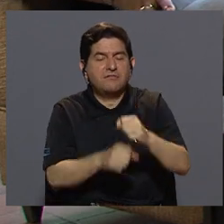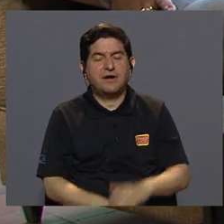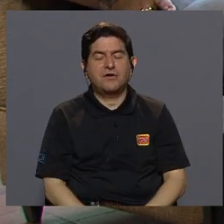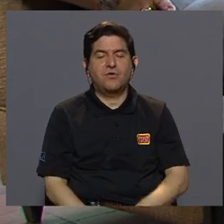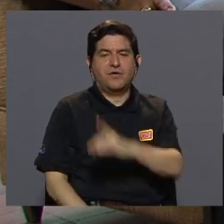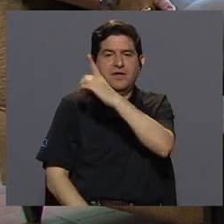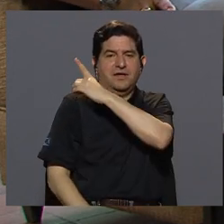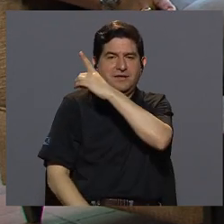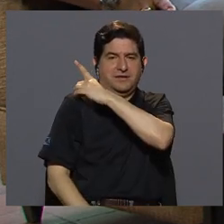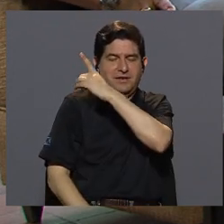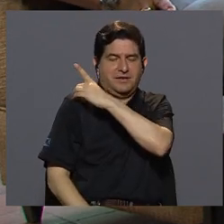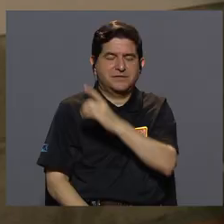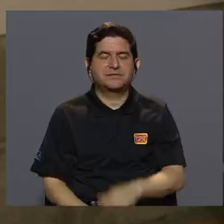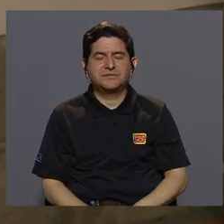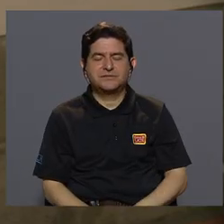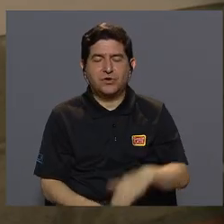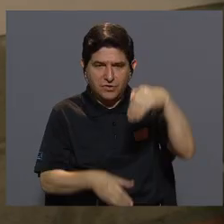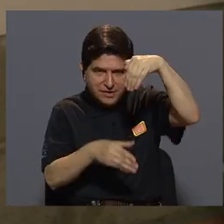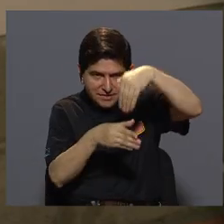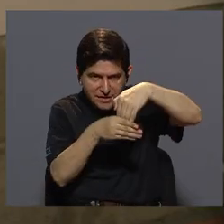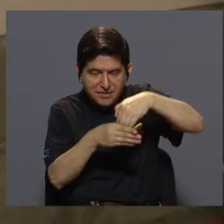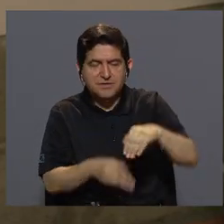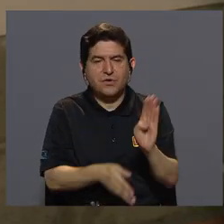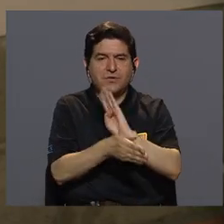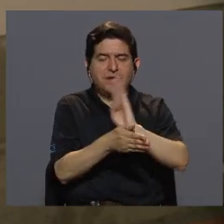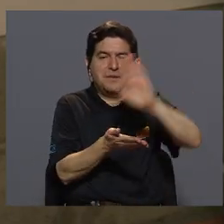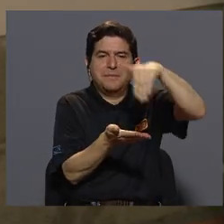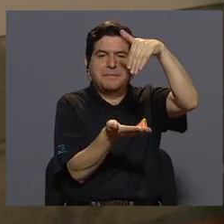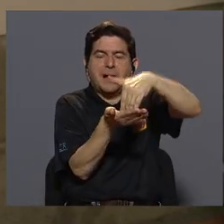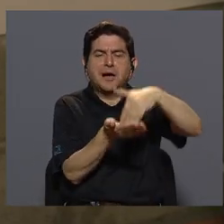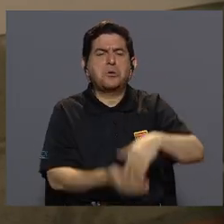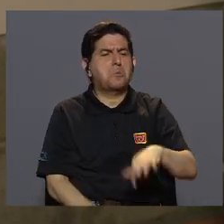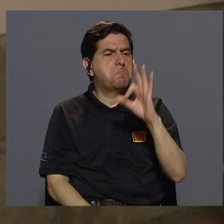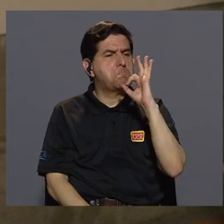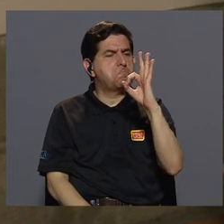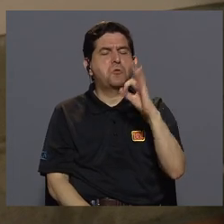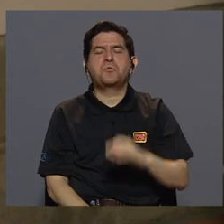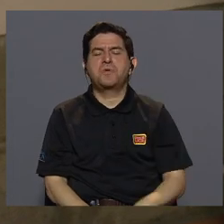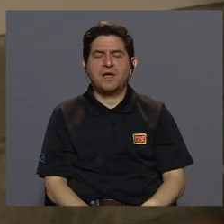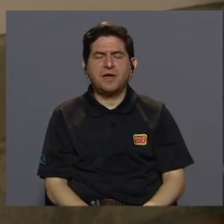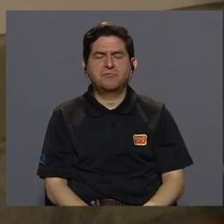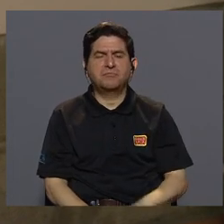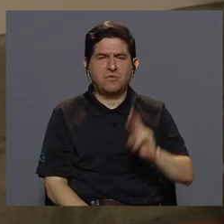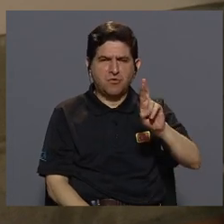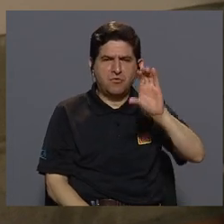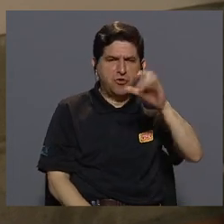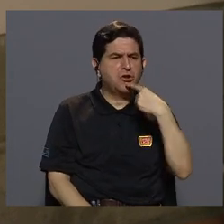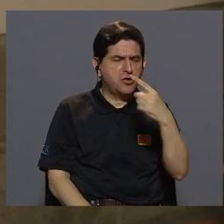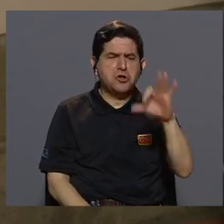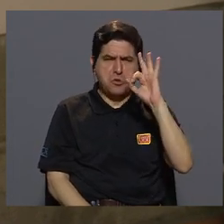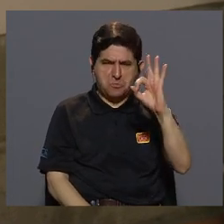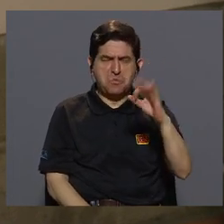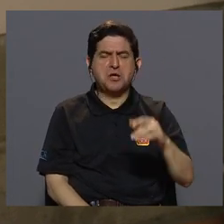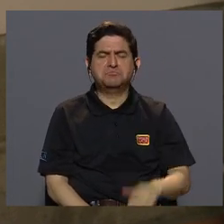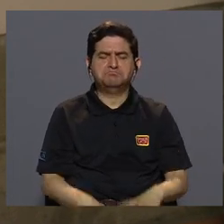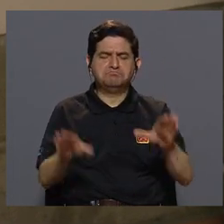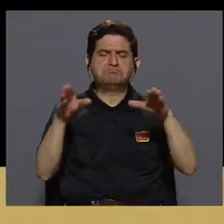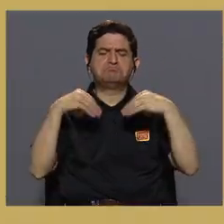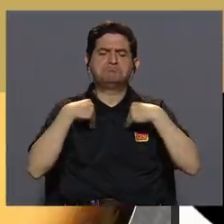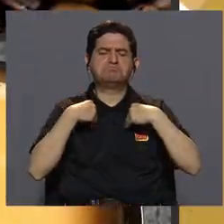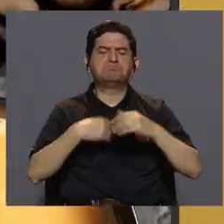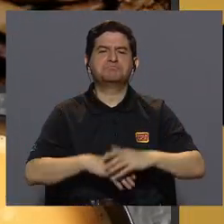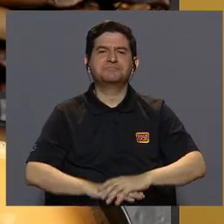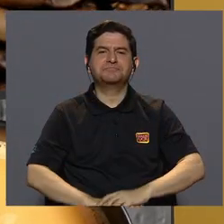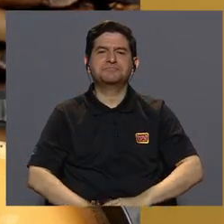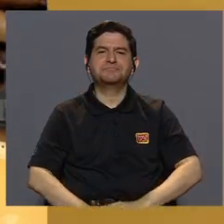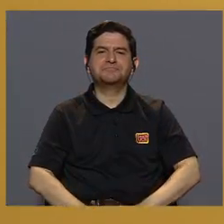la directiva del Banco Central. Uh-huh. Y entonces, bueno, muy bien, Rodrigo dijo, sí, está bien. Ya tenía eso en mente.